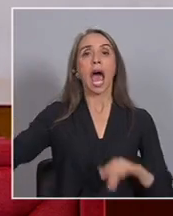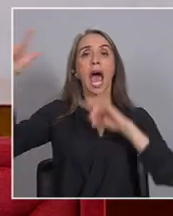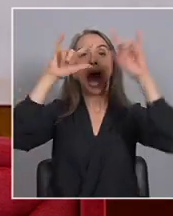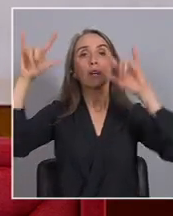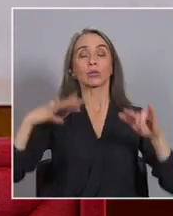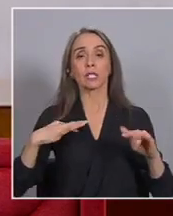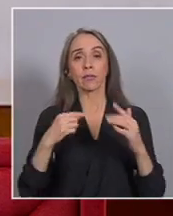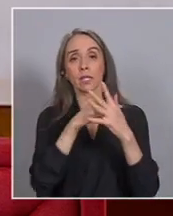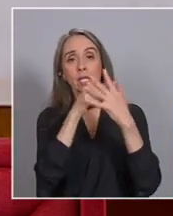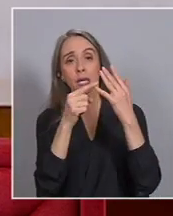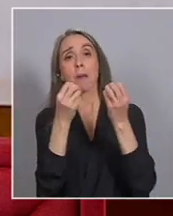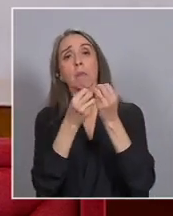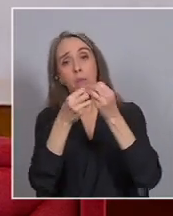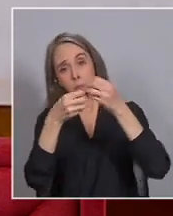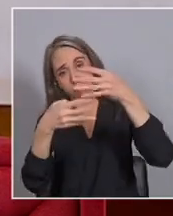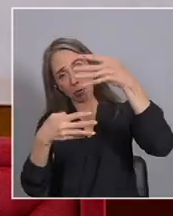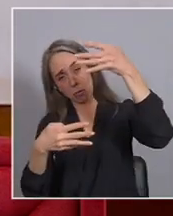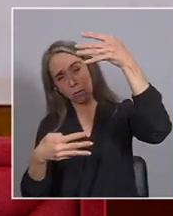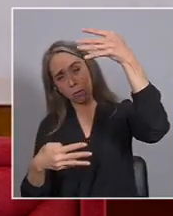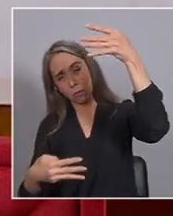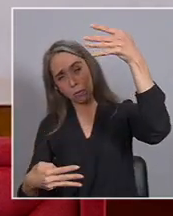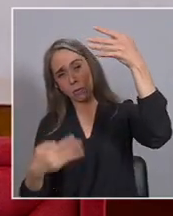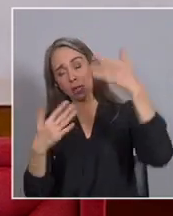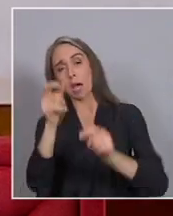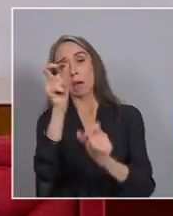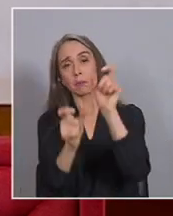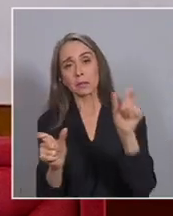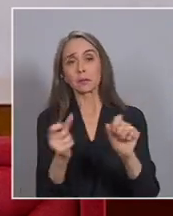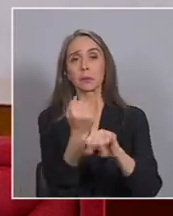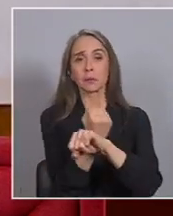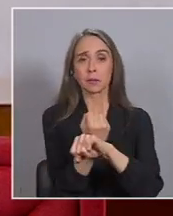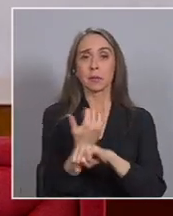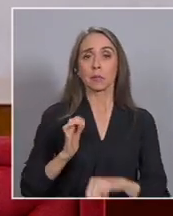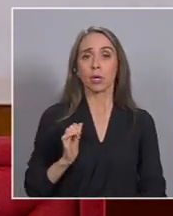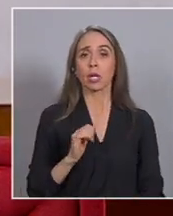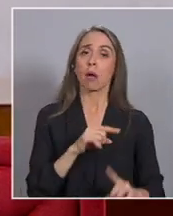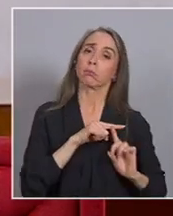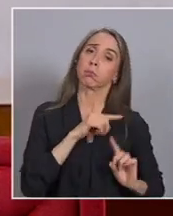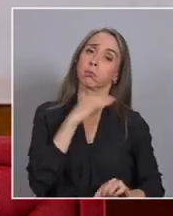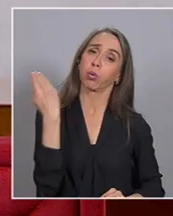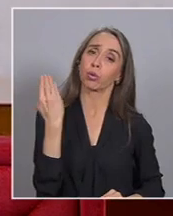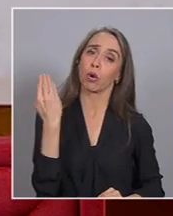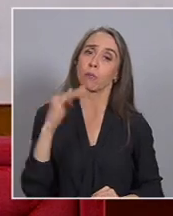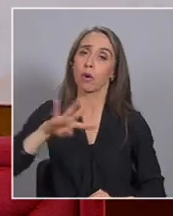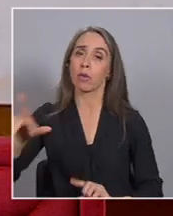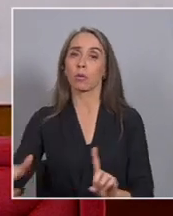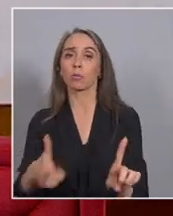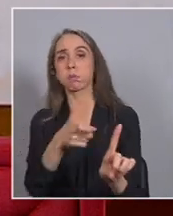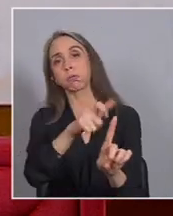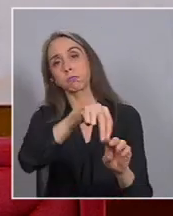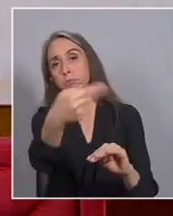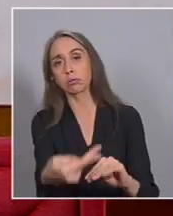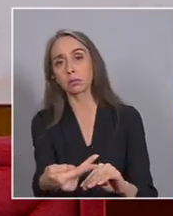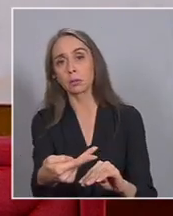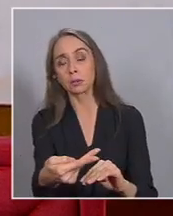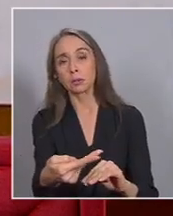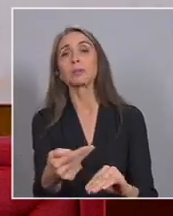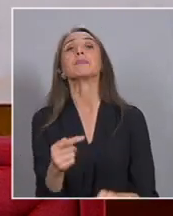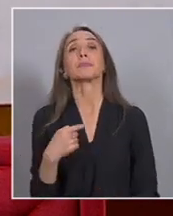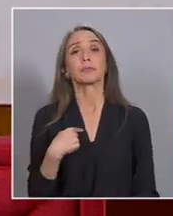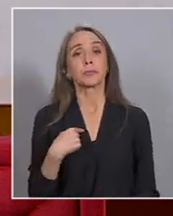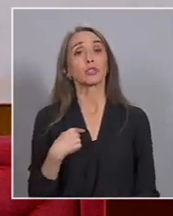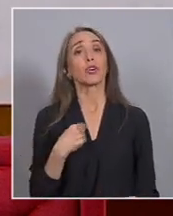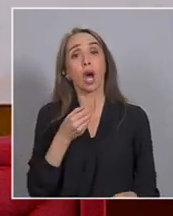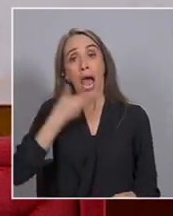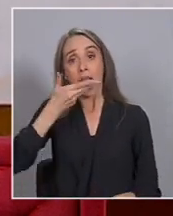han sumado a una lista ya demasiado larga de policías mártires abatidos por la delincuencia. Y creo en esto